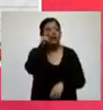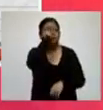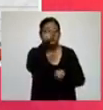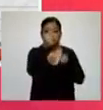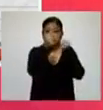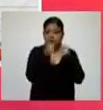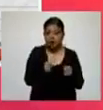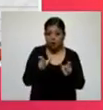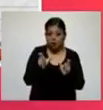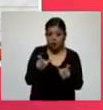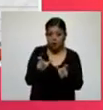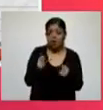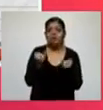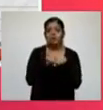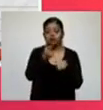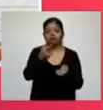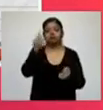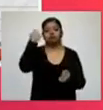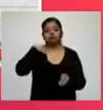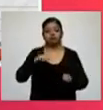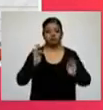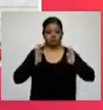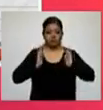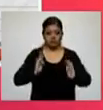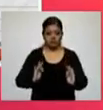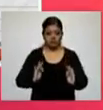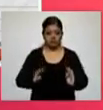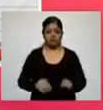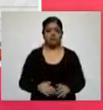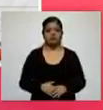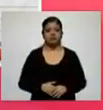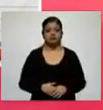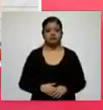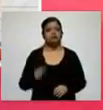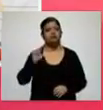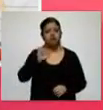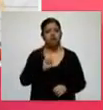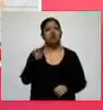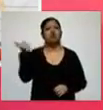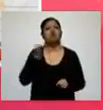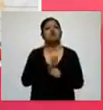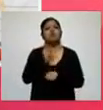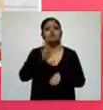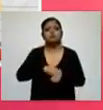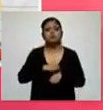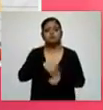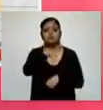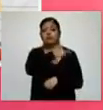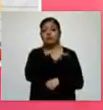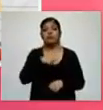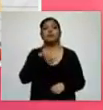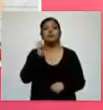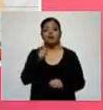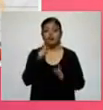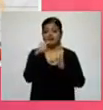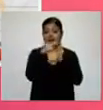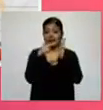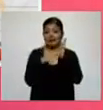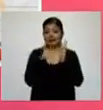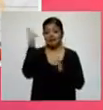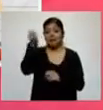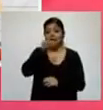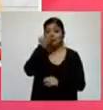seguridad y mantener la calma. Otras recomendaciones son seguir las reglas de seguridad de la